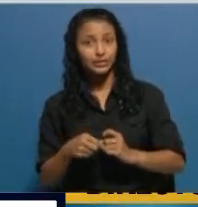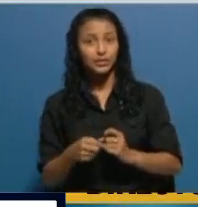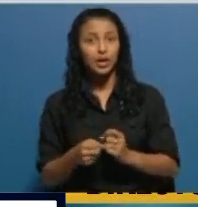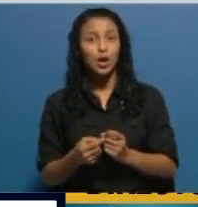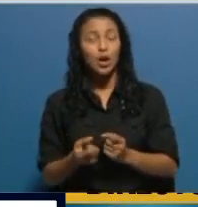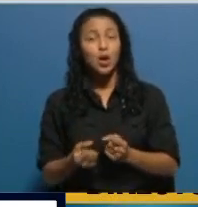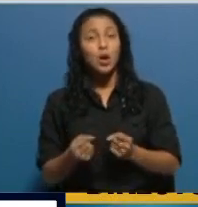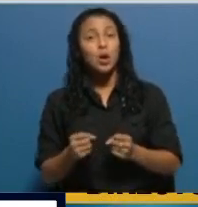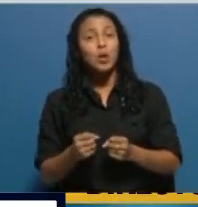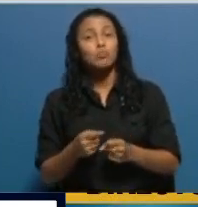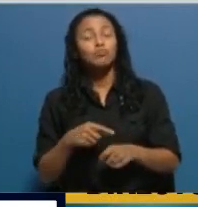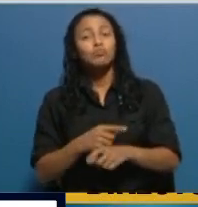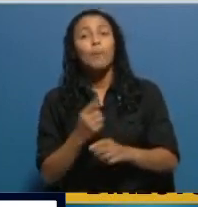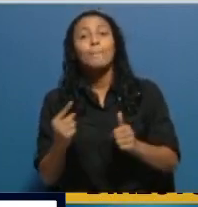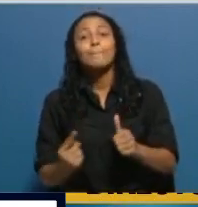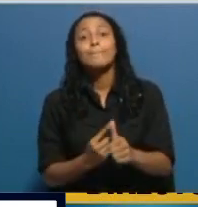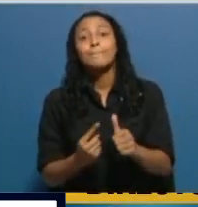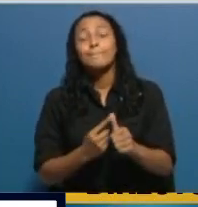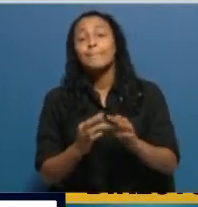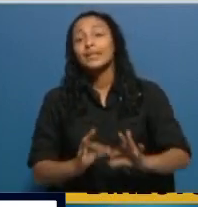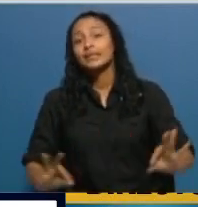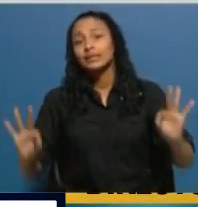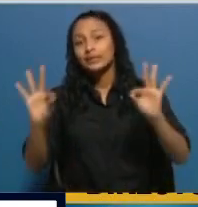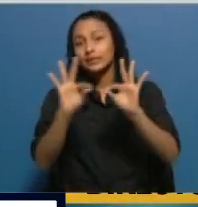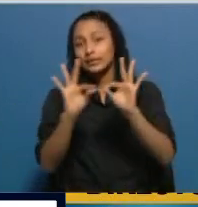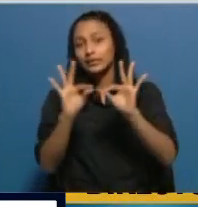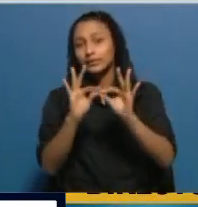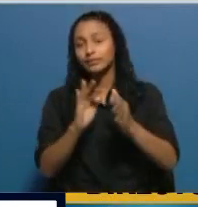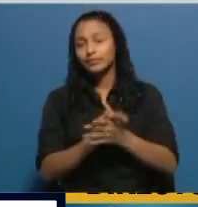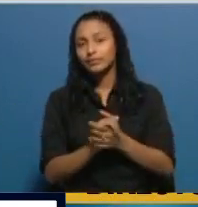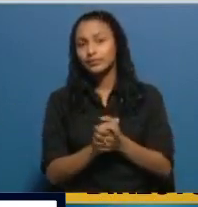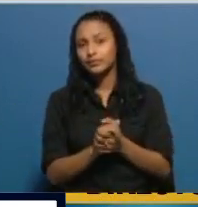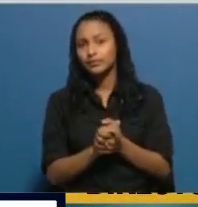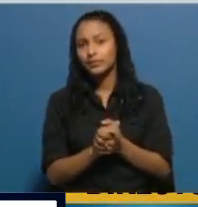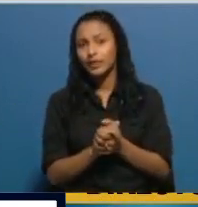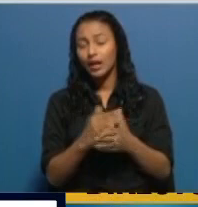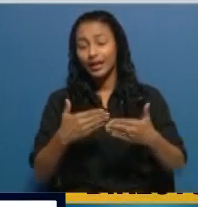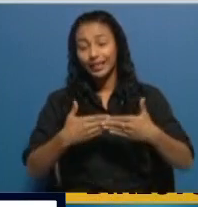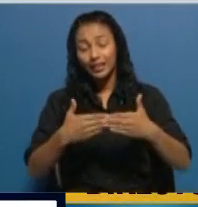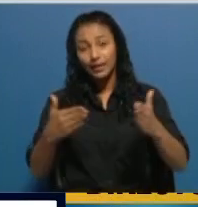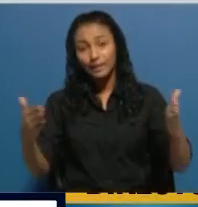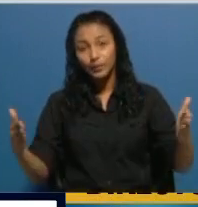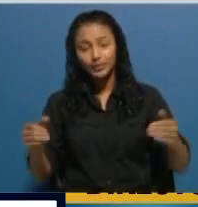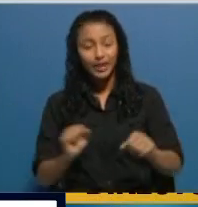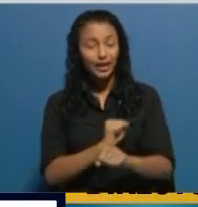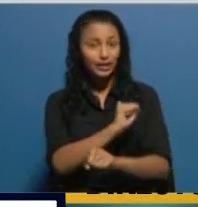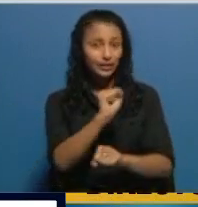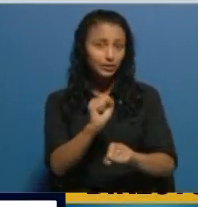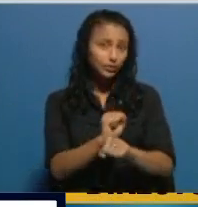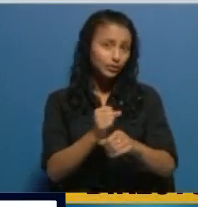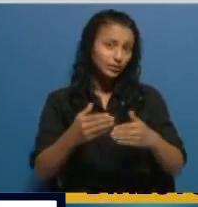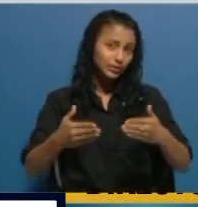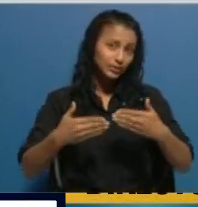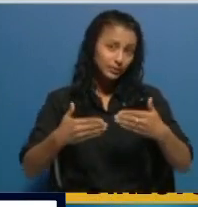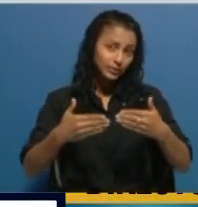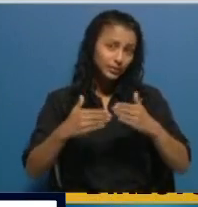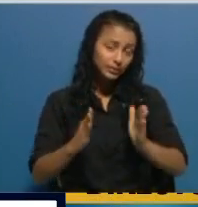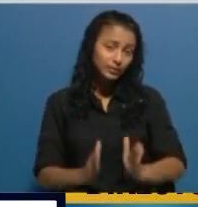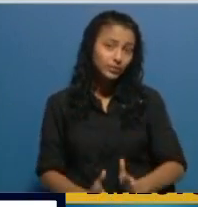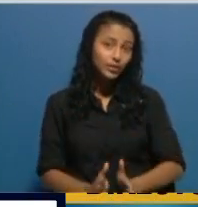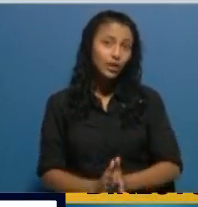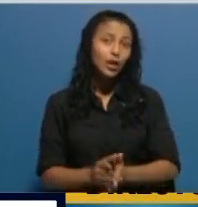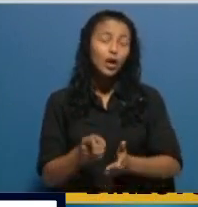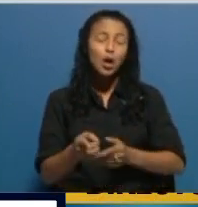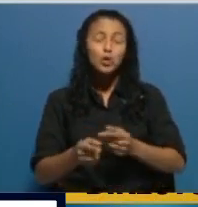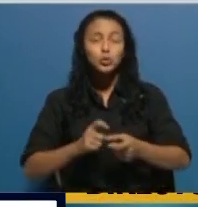prioridades de una agenda parlamentaria que debe abrir las puertas a la sociedad panameña a sus inquietudes